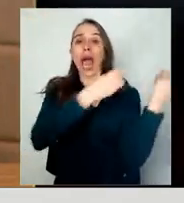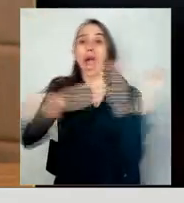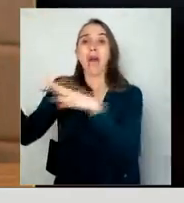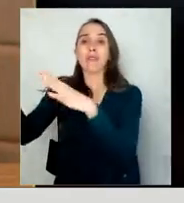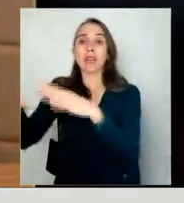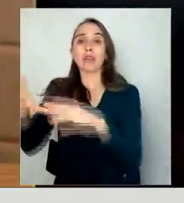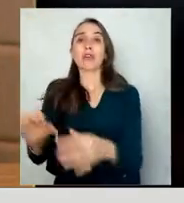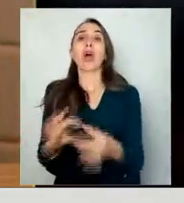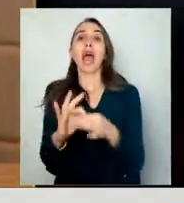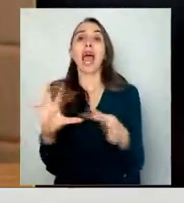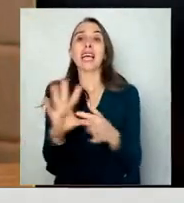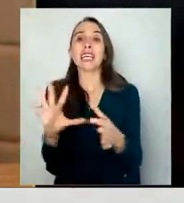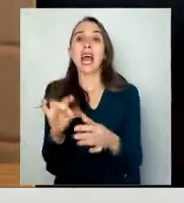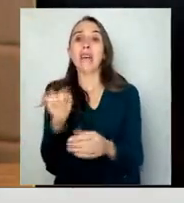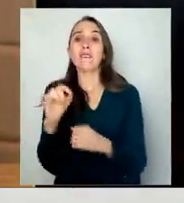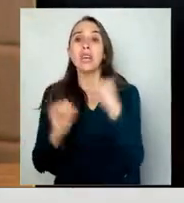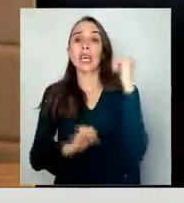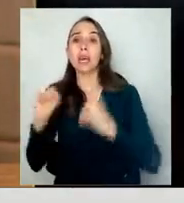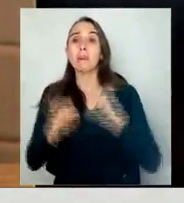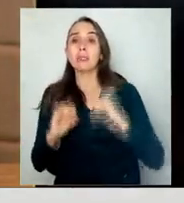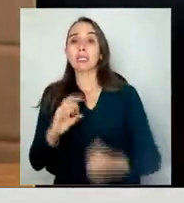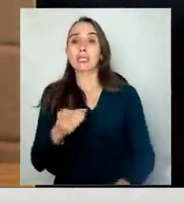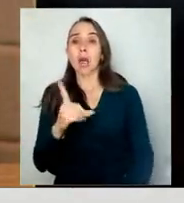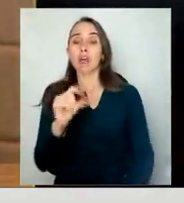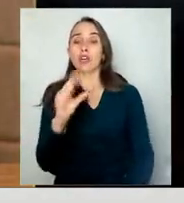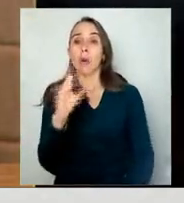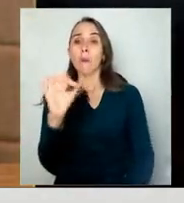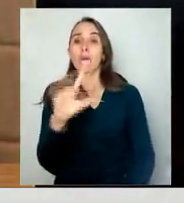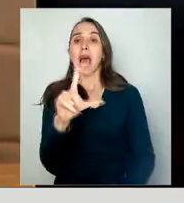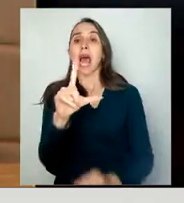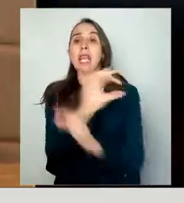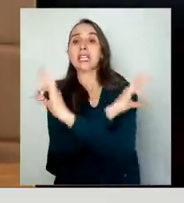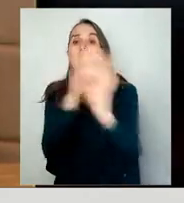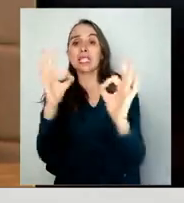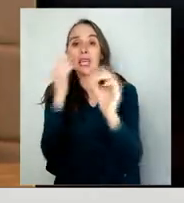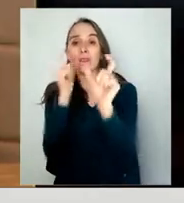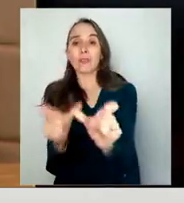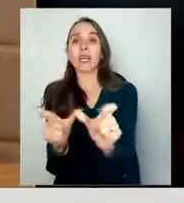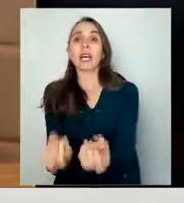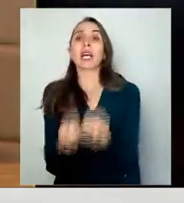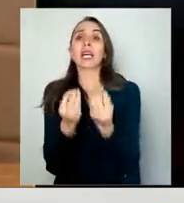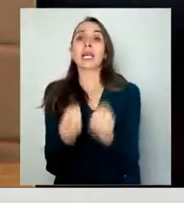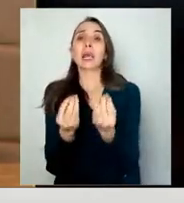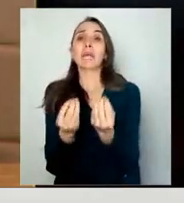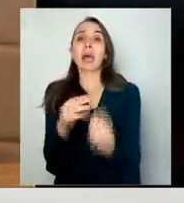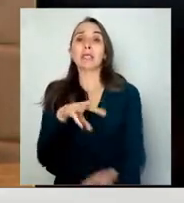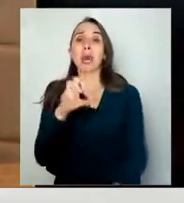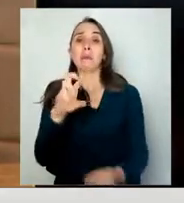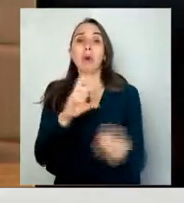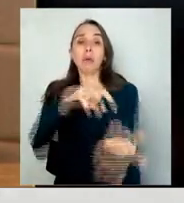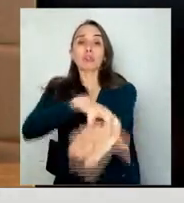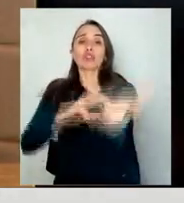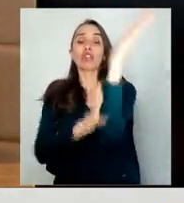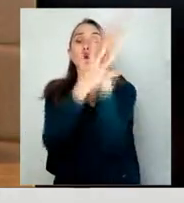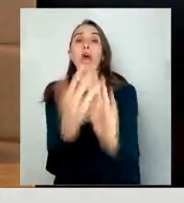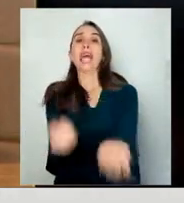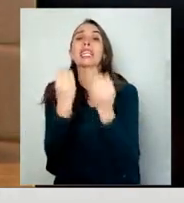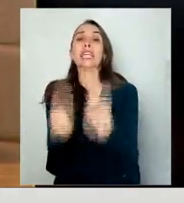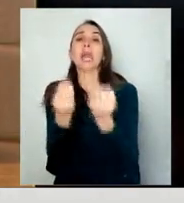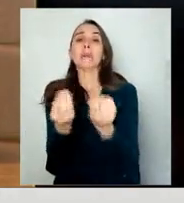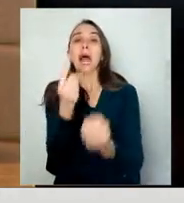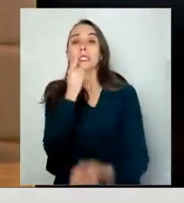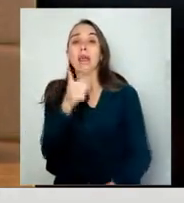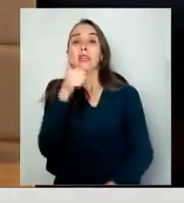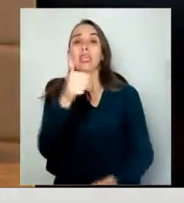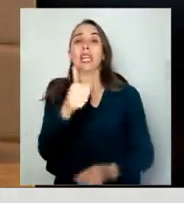más grave ahí hay una empresa global y no hay fiscalización qué está pasando en el mooc de la araucanía Qué está pasando con el director de vialidad